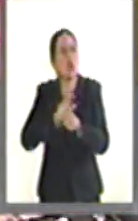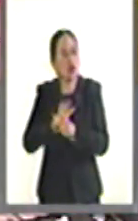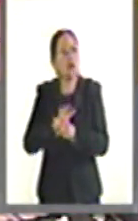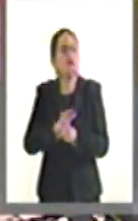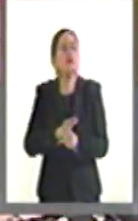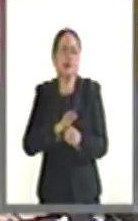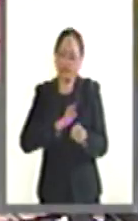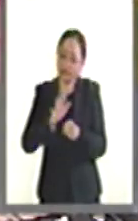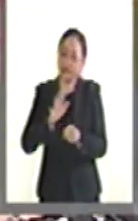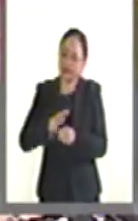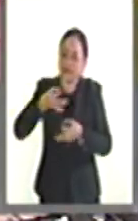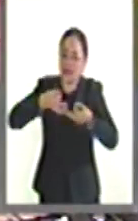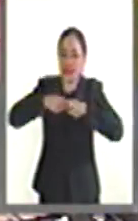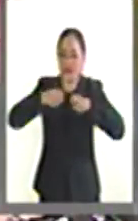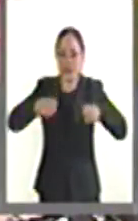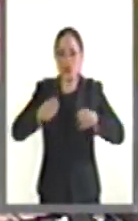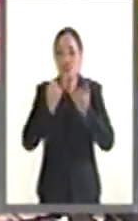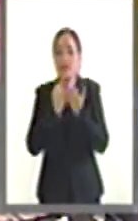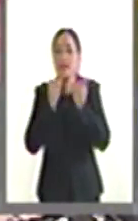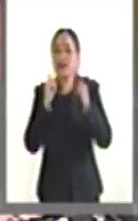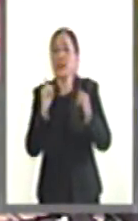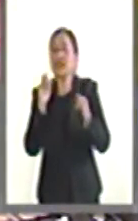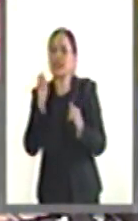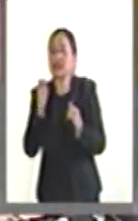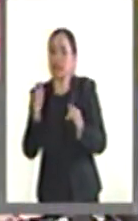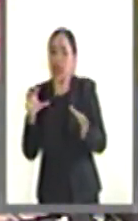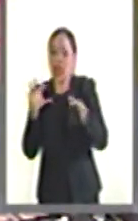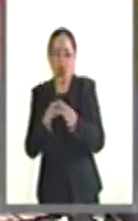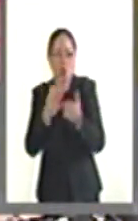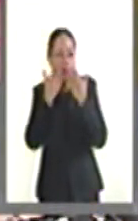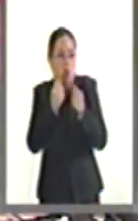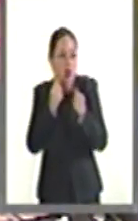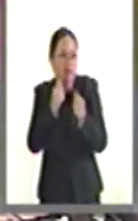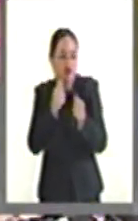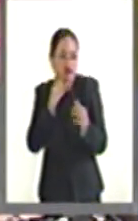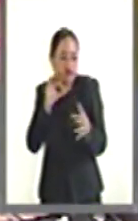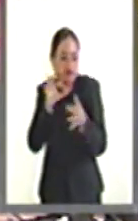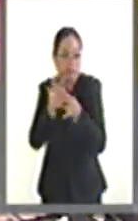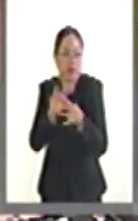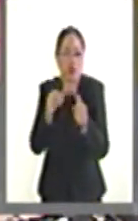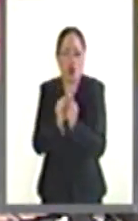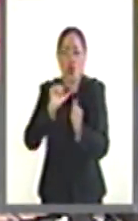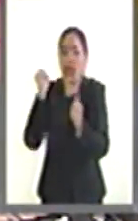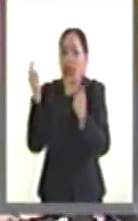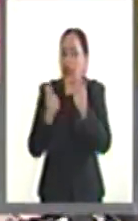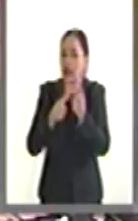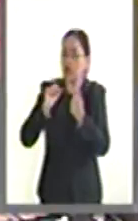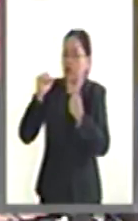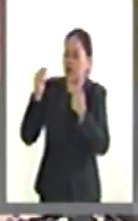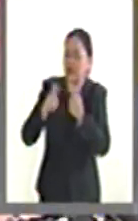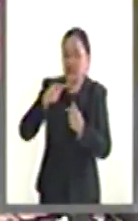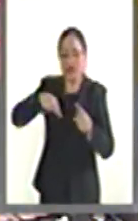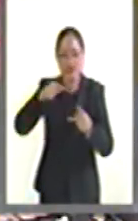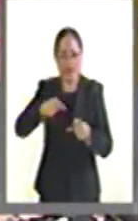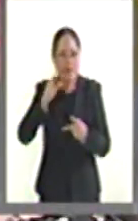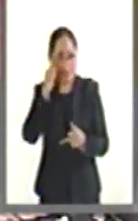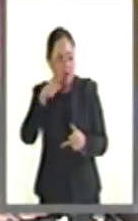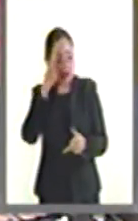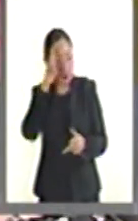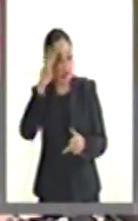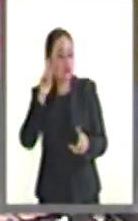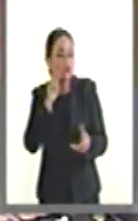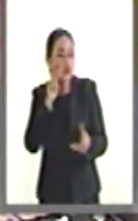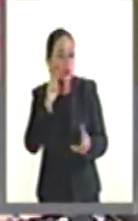tener magistrados independientes e imparciales que legitimen los procesos electorales, o de